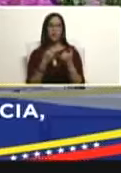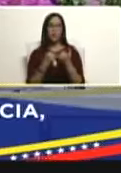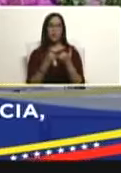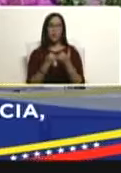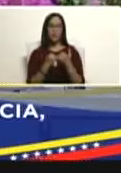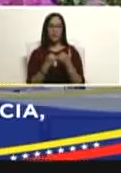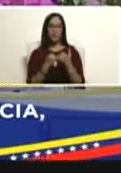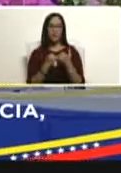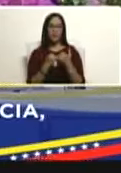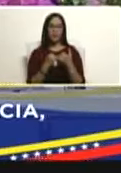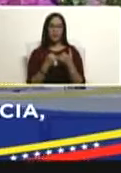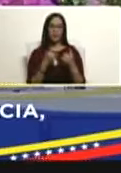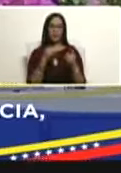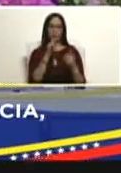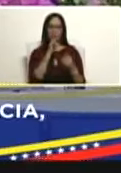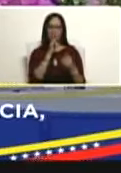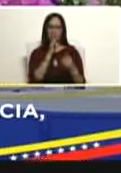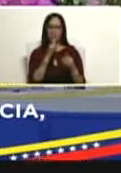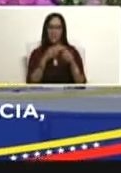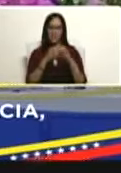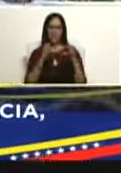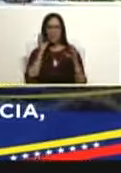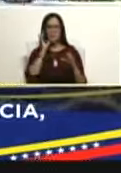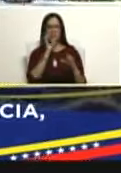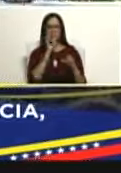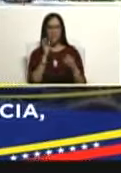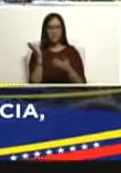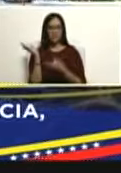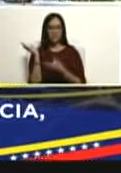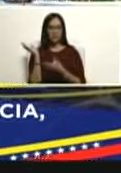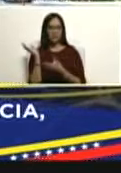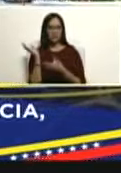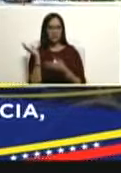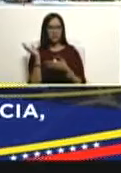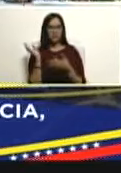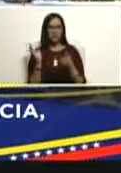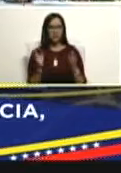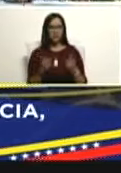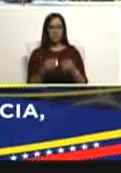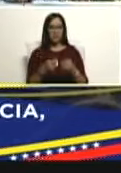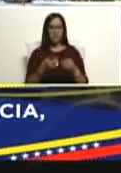¿no? Sí, correcto. La cadena de armas,